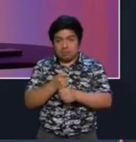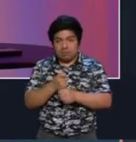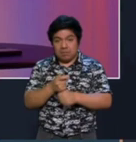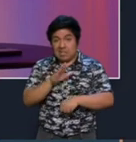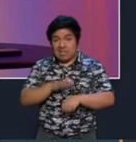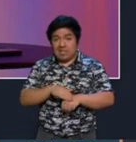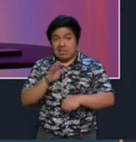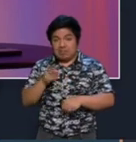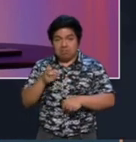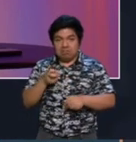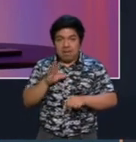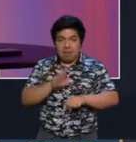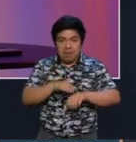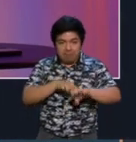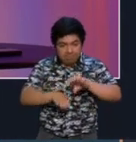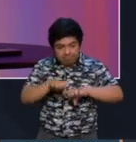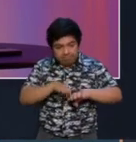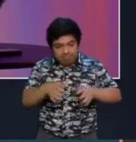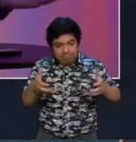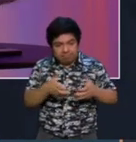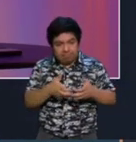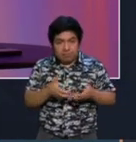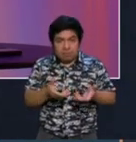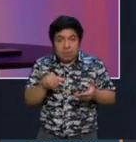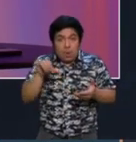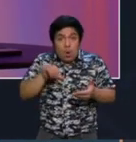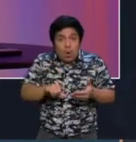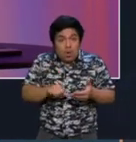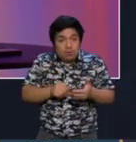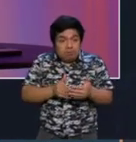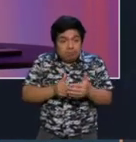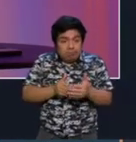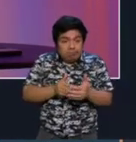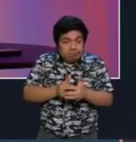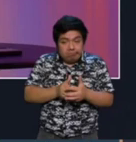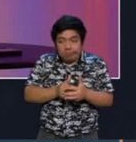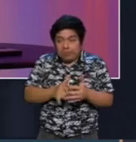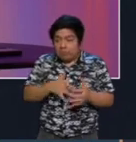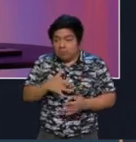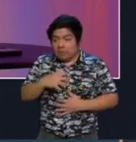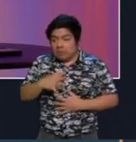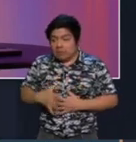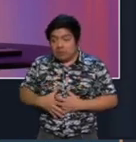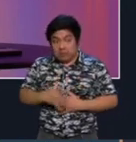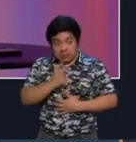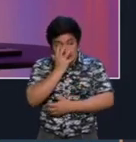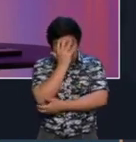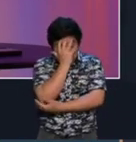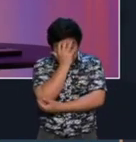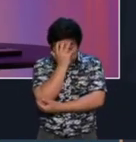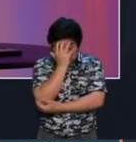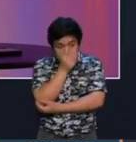entidad en efecto que más empleos generaba. Hoy está en un lugar que lejos de ser motivo de orgullo, debería ser motivo de